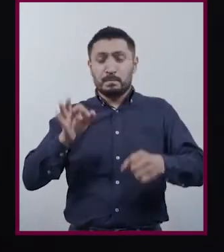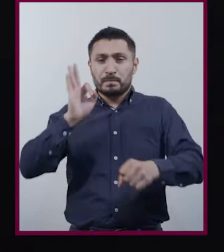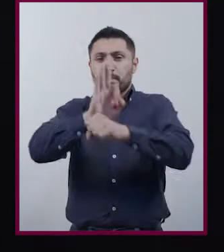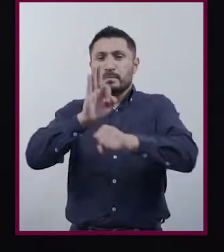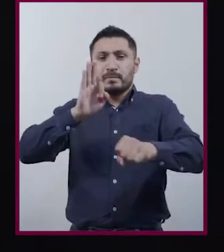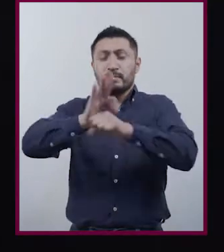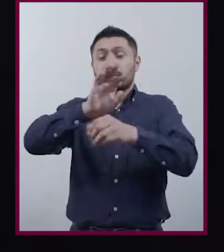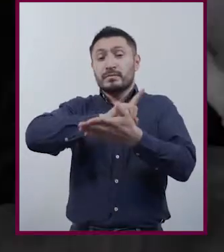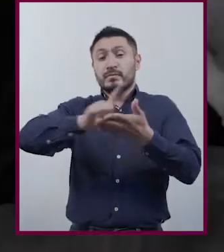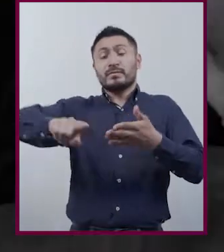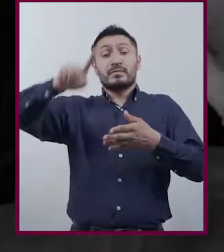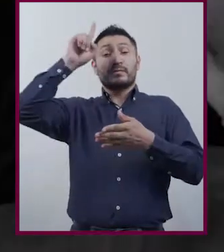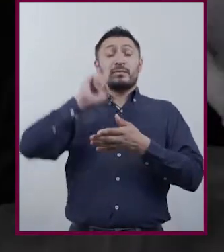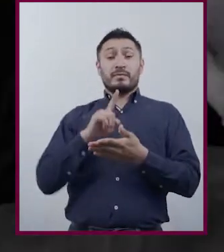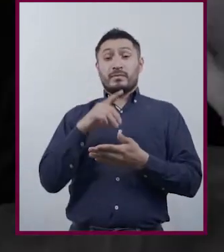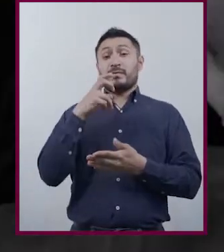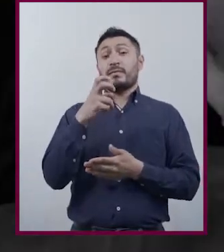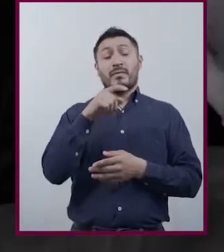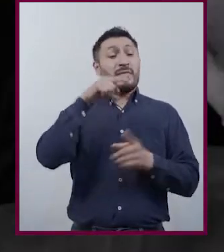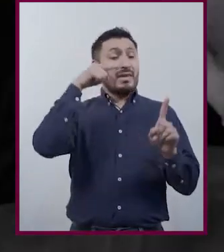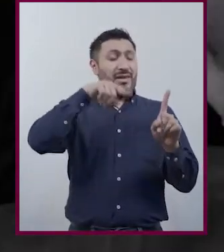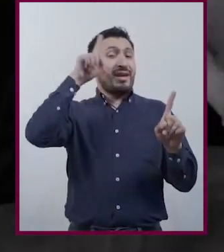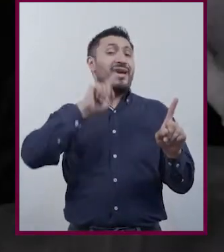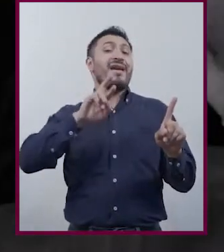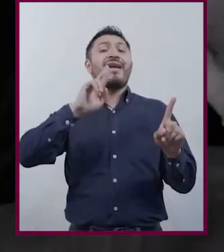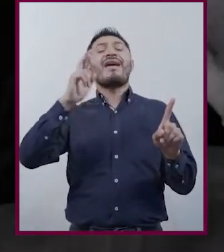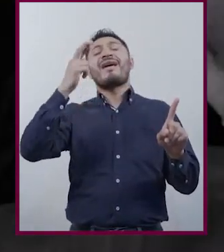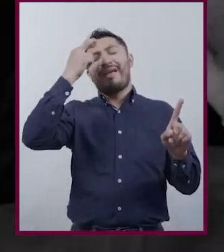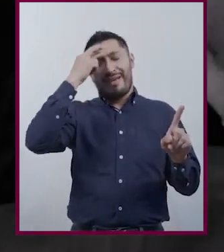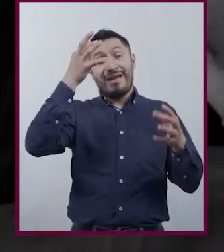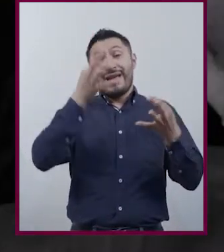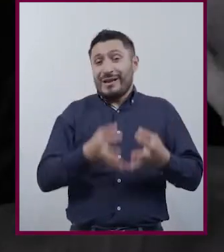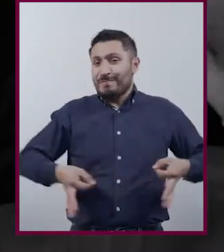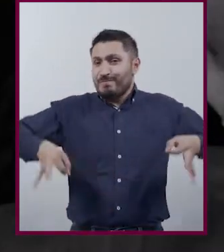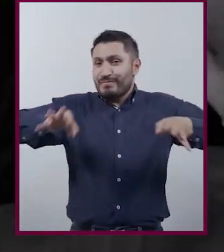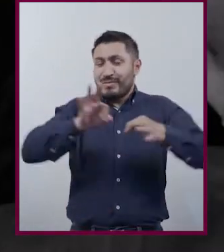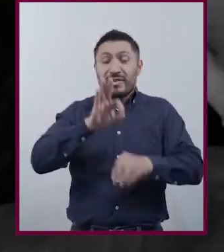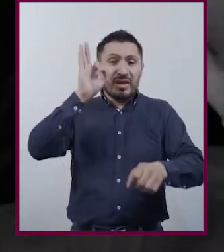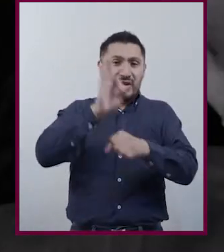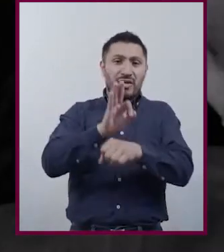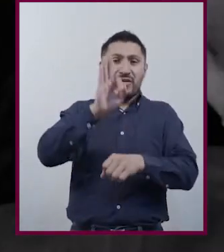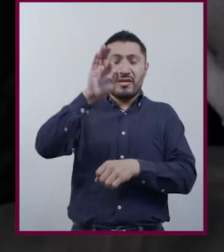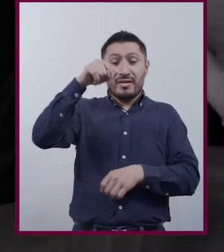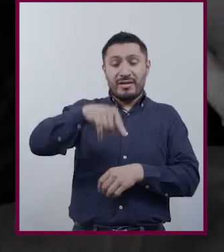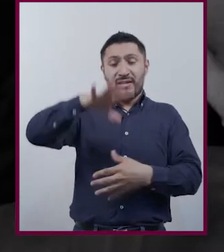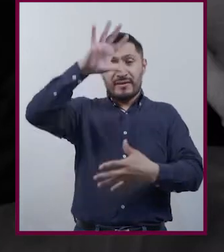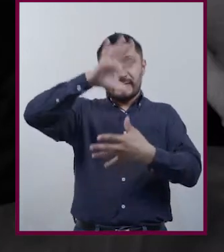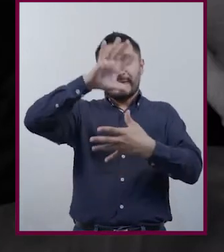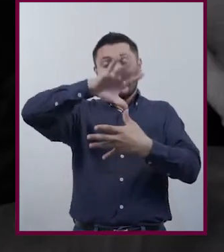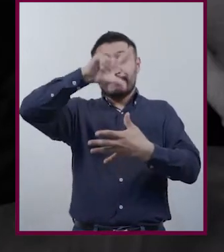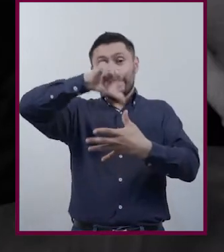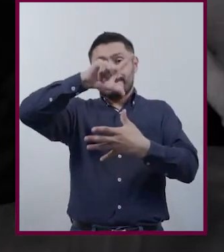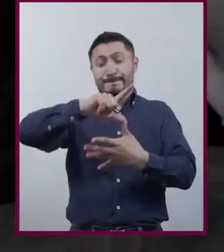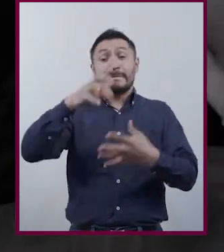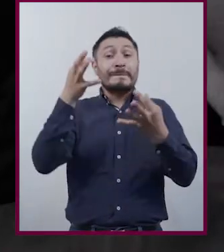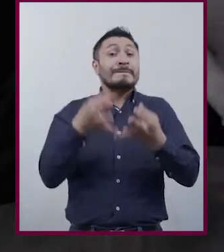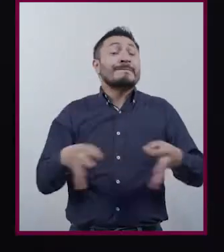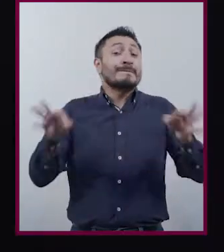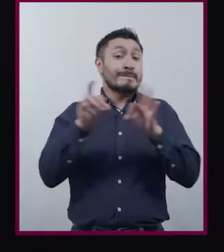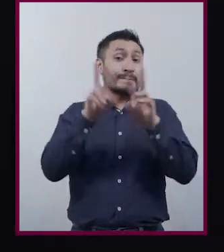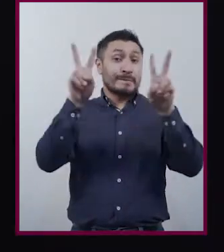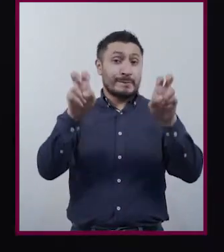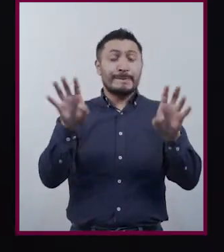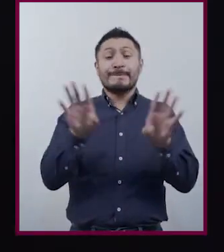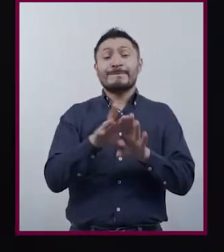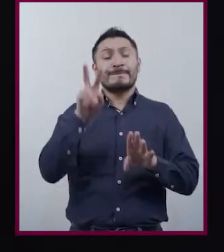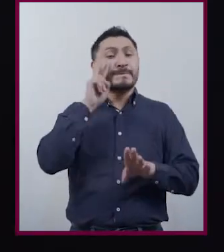defensa de los derechos de la mujer, por lo que es recordada como uno de los símbolos del feminismo latinoamericano, asunto que es muy importante. ¿Qué